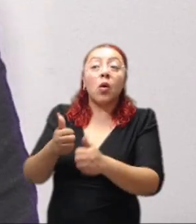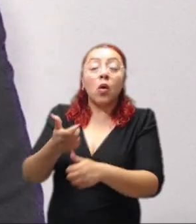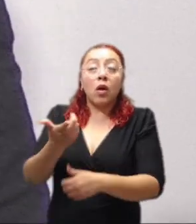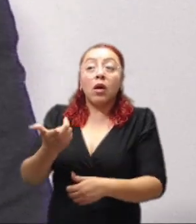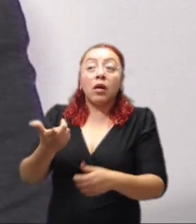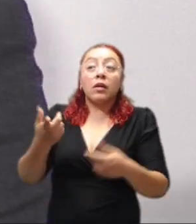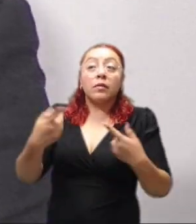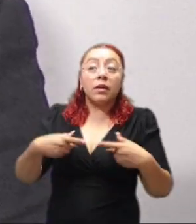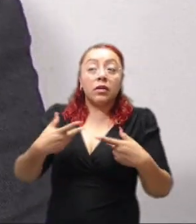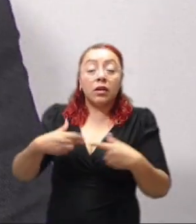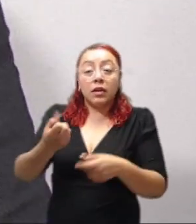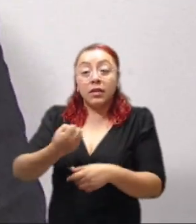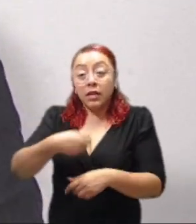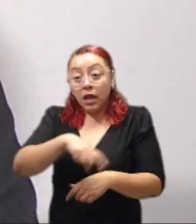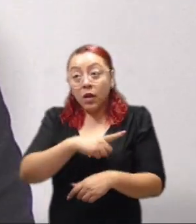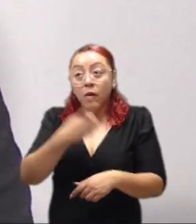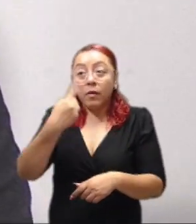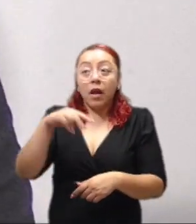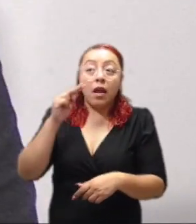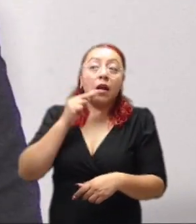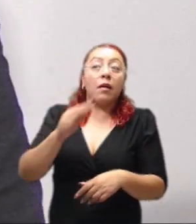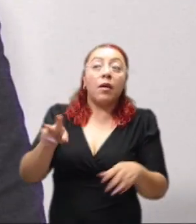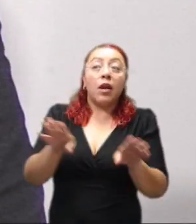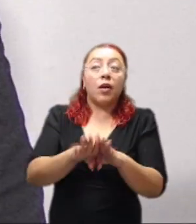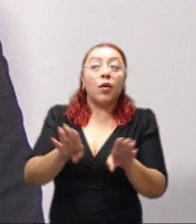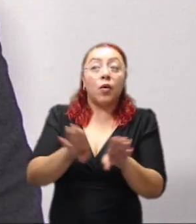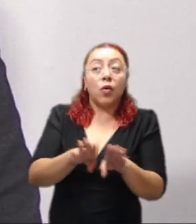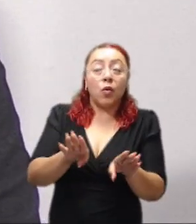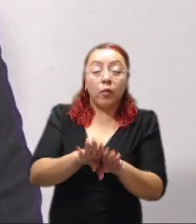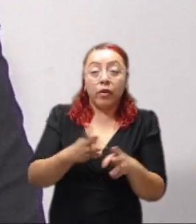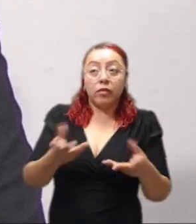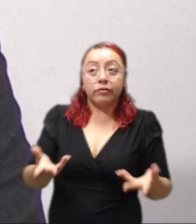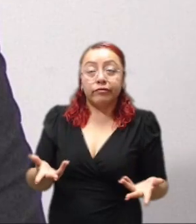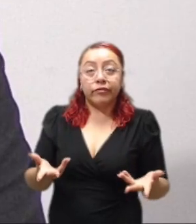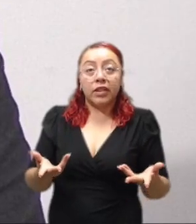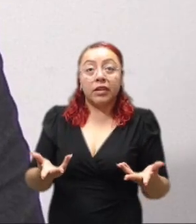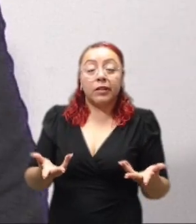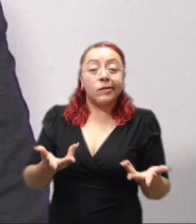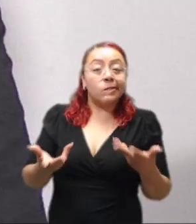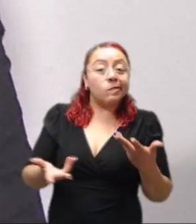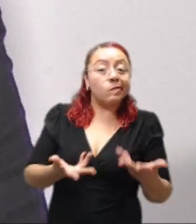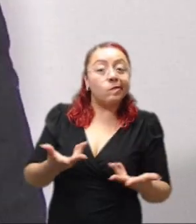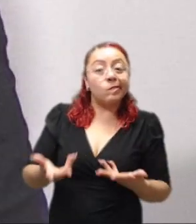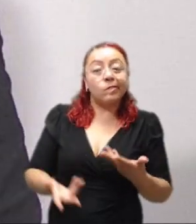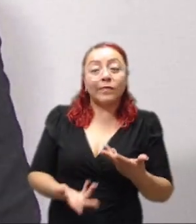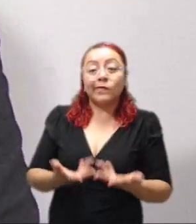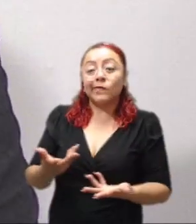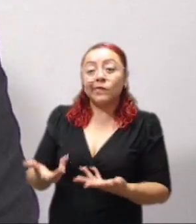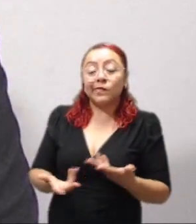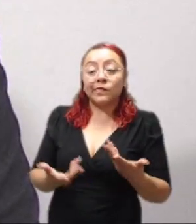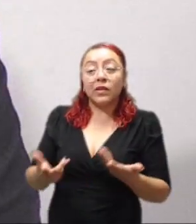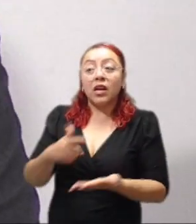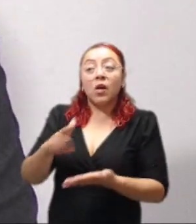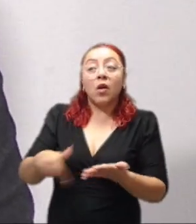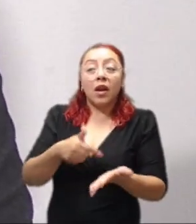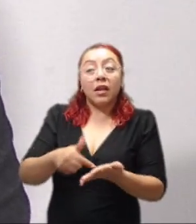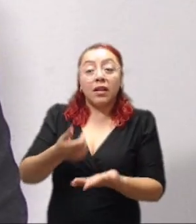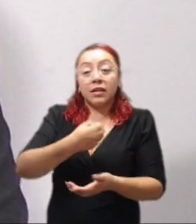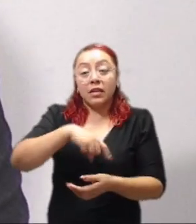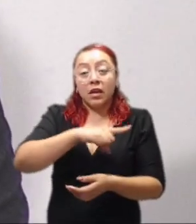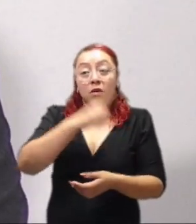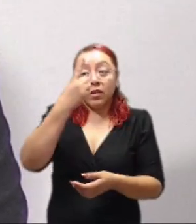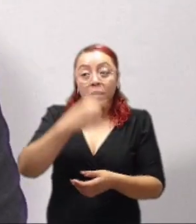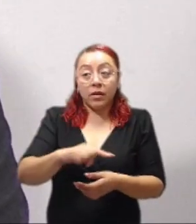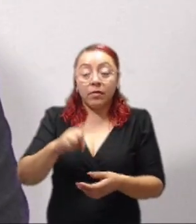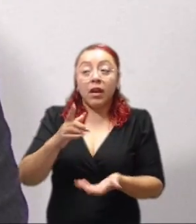el checar la infraestructura de los de los de los centros de salud para poder apoyar